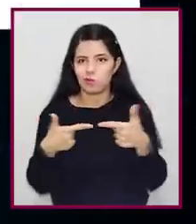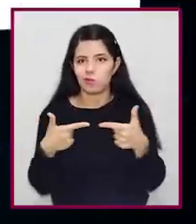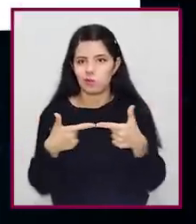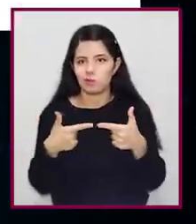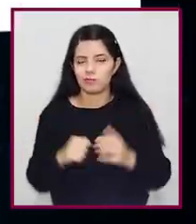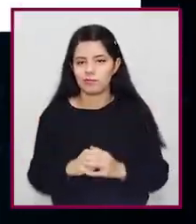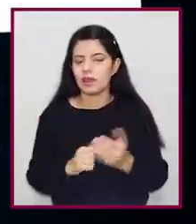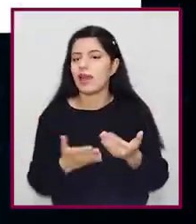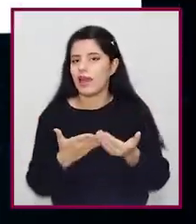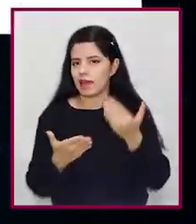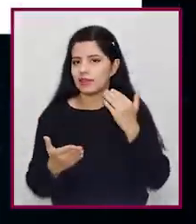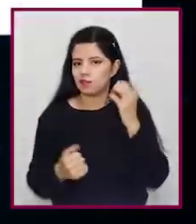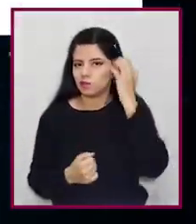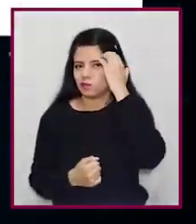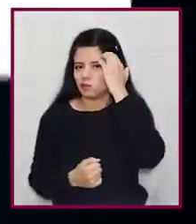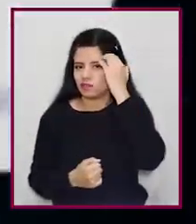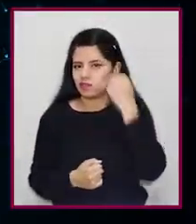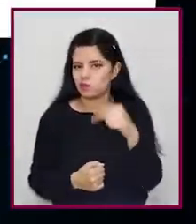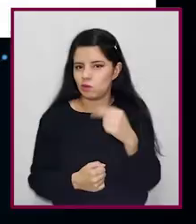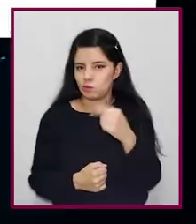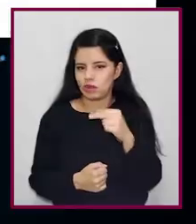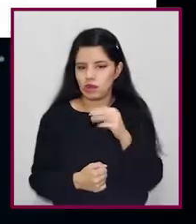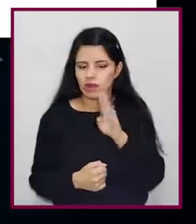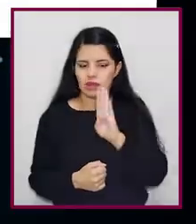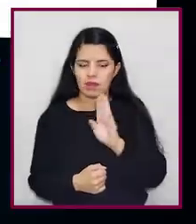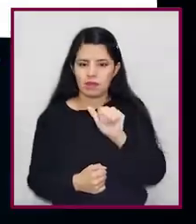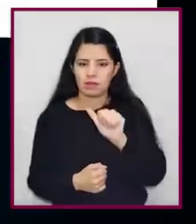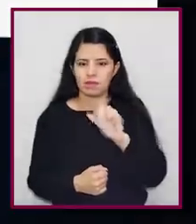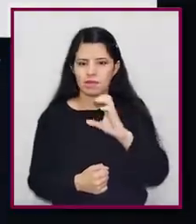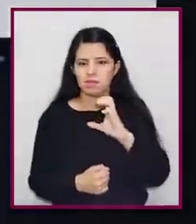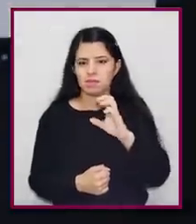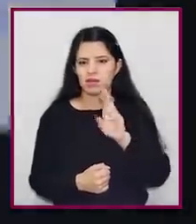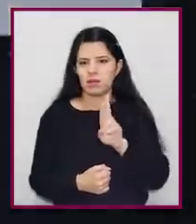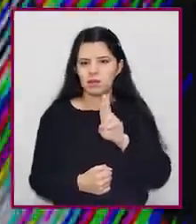Google, antes conocido como VaporRub.